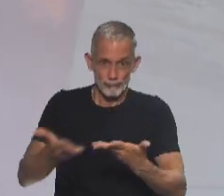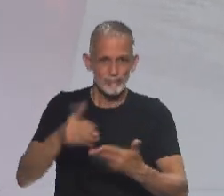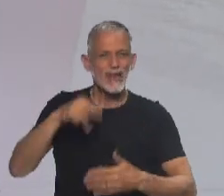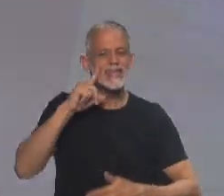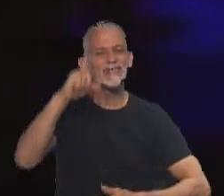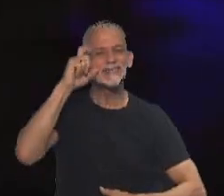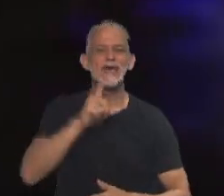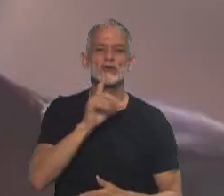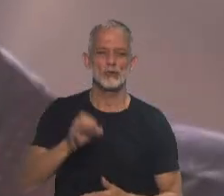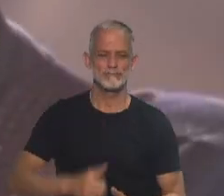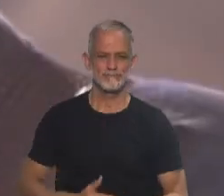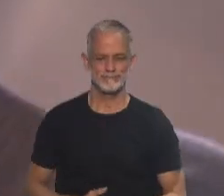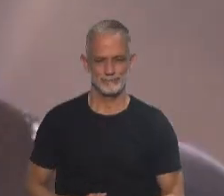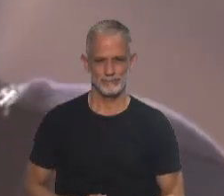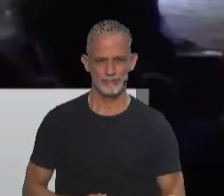Niceto.